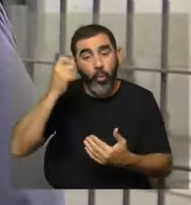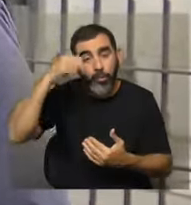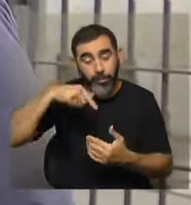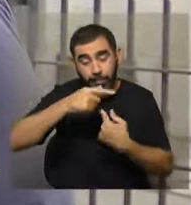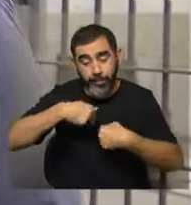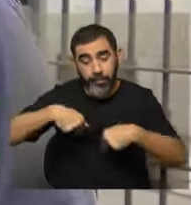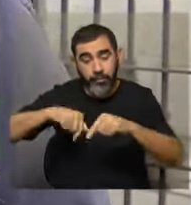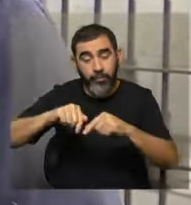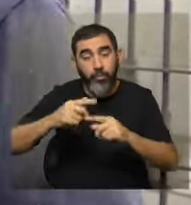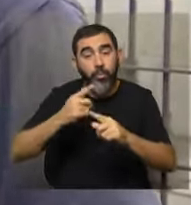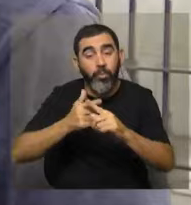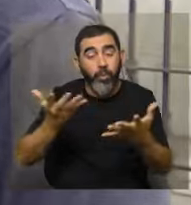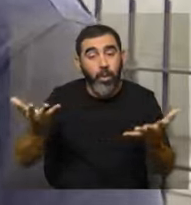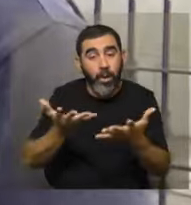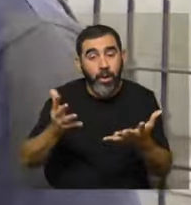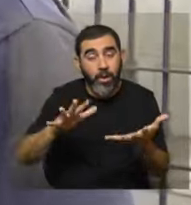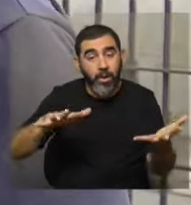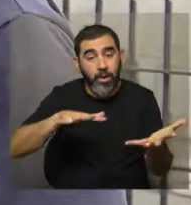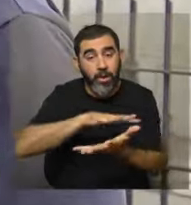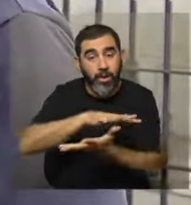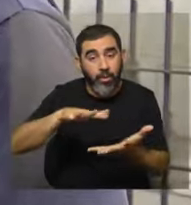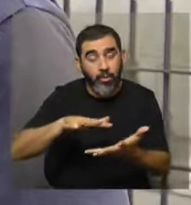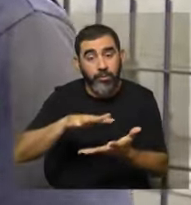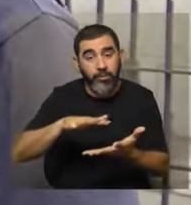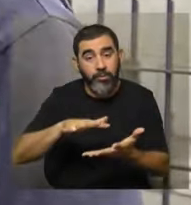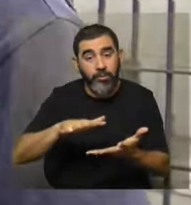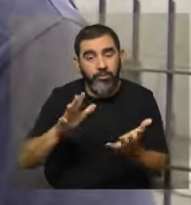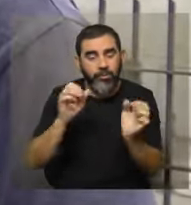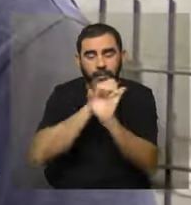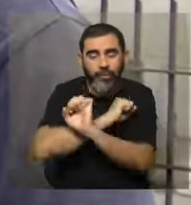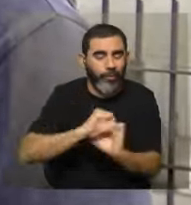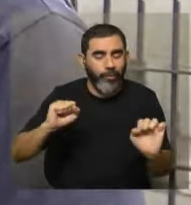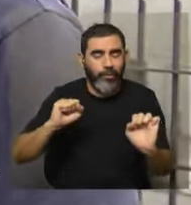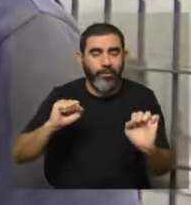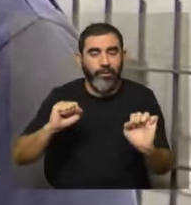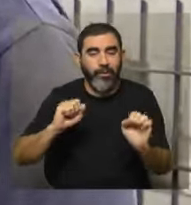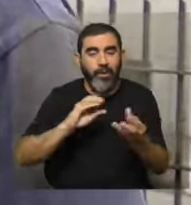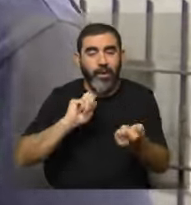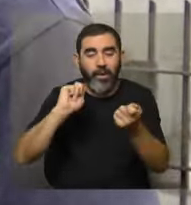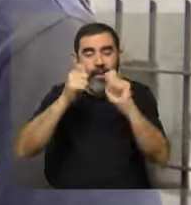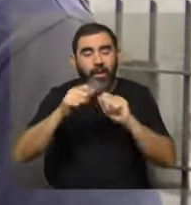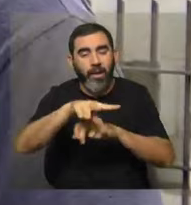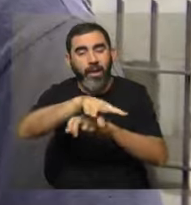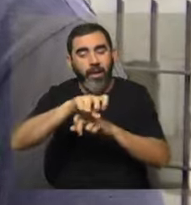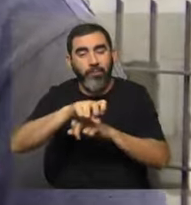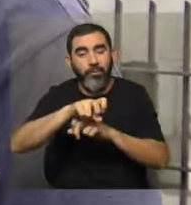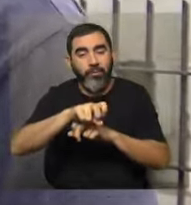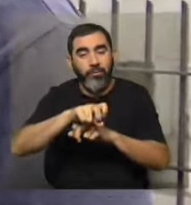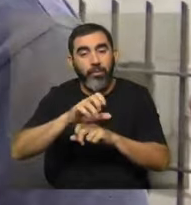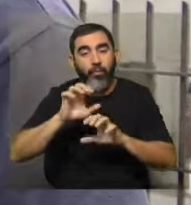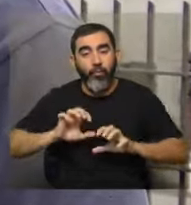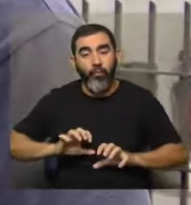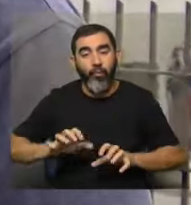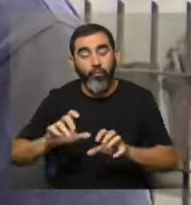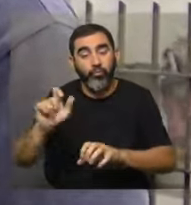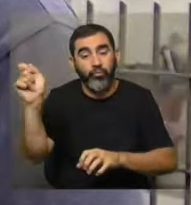que por ahora ante esta situación no se puede estar hablando de de un cambio en la fiscalía nosotros tenemos un funcionario